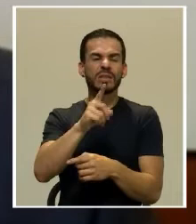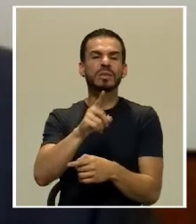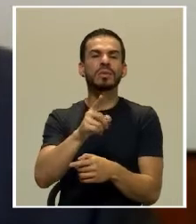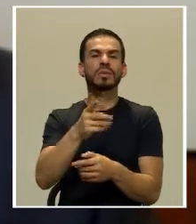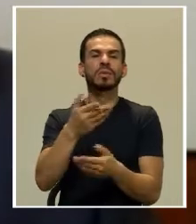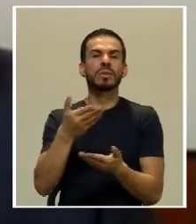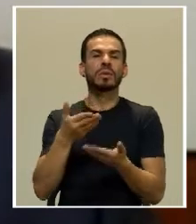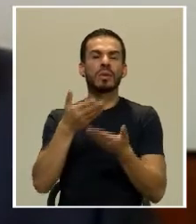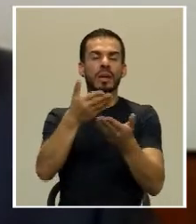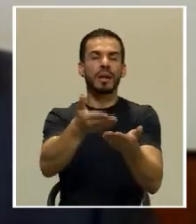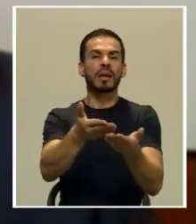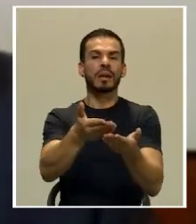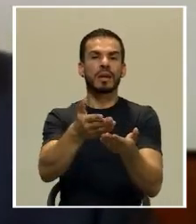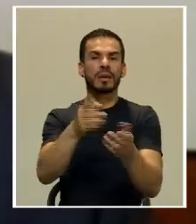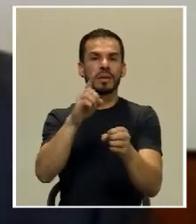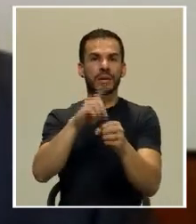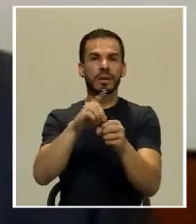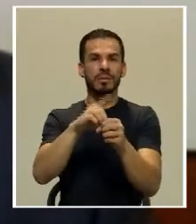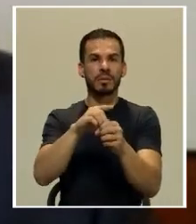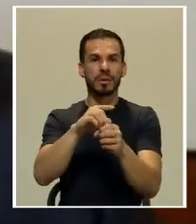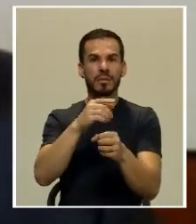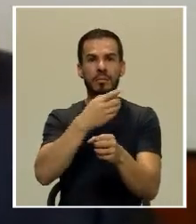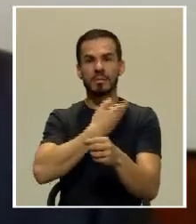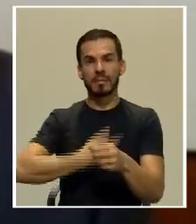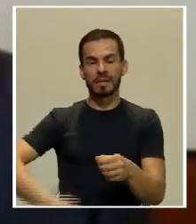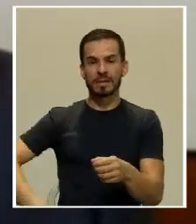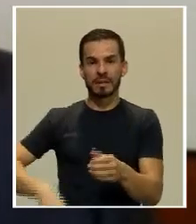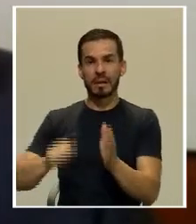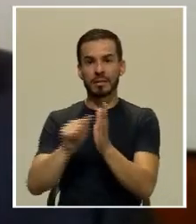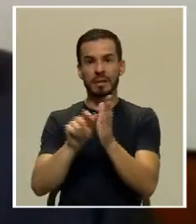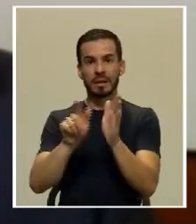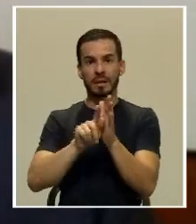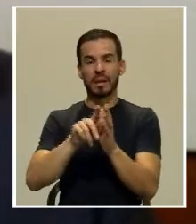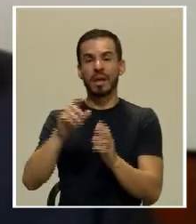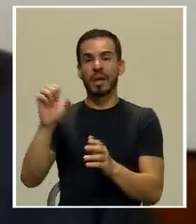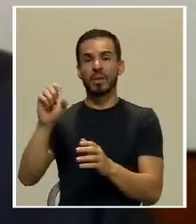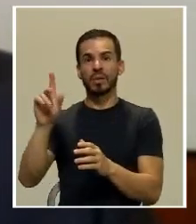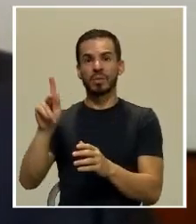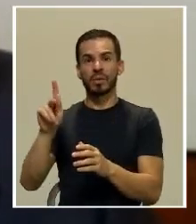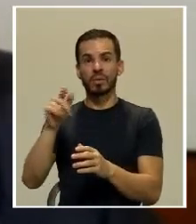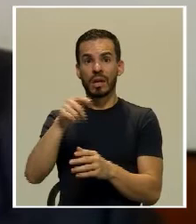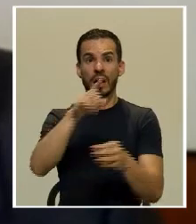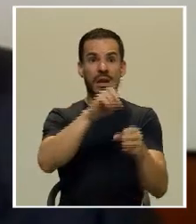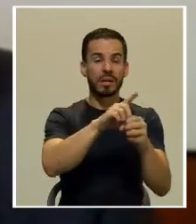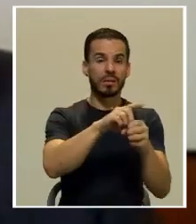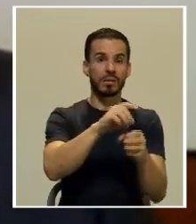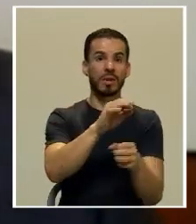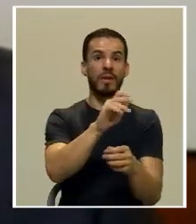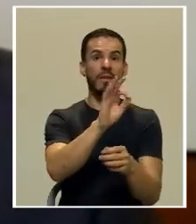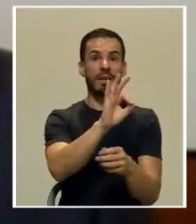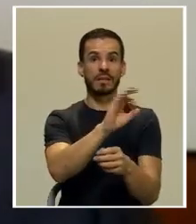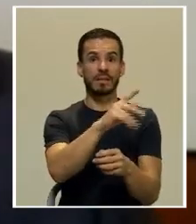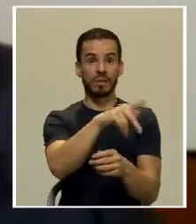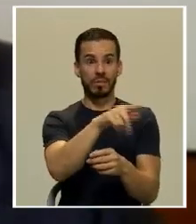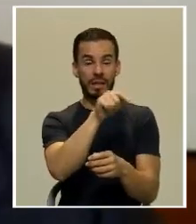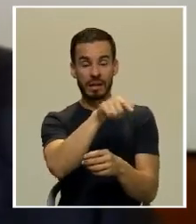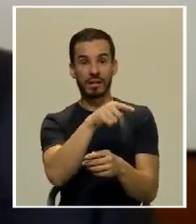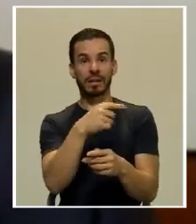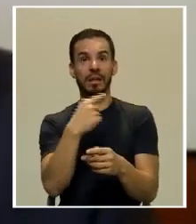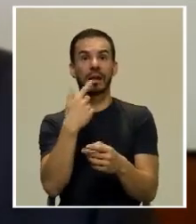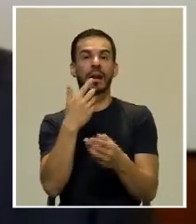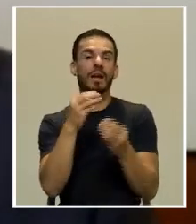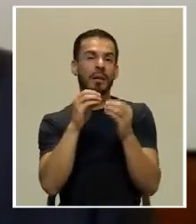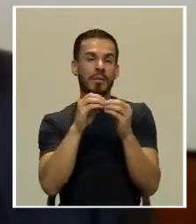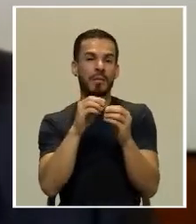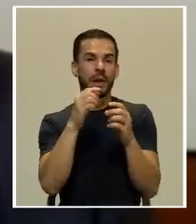que dedicó el diputado presidente de la Asamblea Legislativa, Eduardo Cruzan, al diputado Francisco Prendas, que es el vocero, bueno,